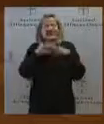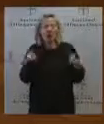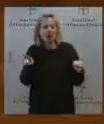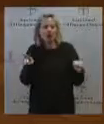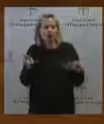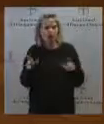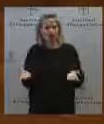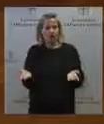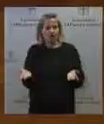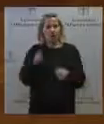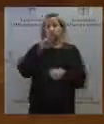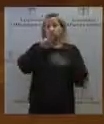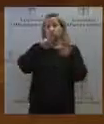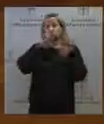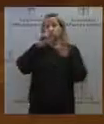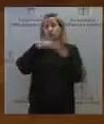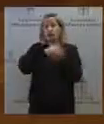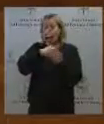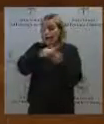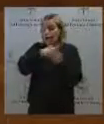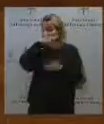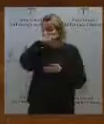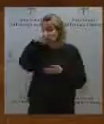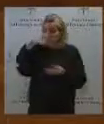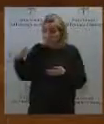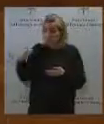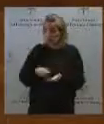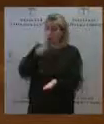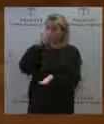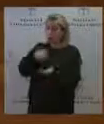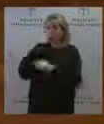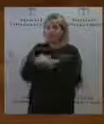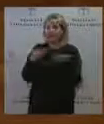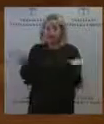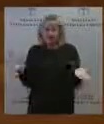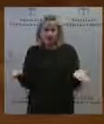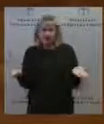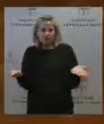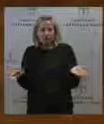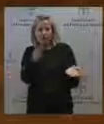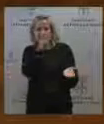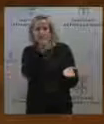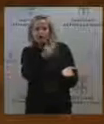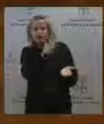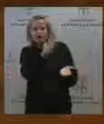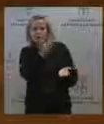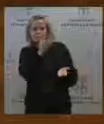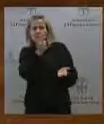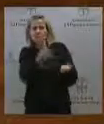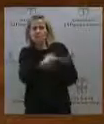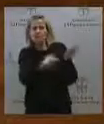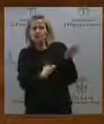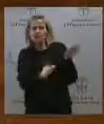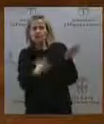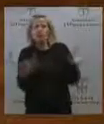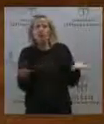amigos y simpatizantes, ¿qué partidas recortarán en próximos años para imponer esta lengua inventada? Solo esperamos que en